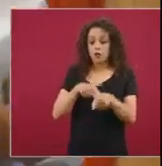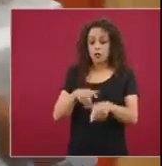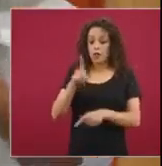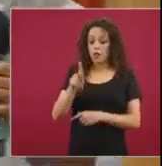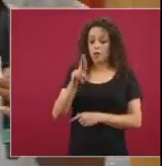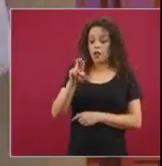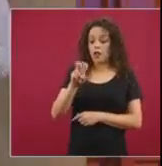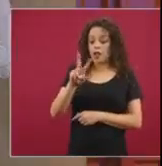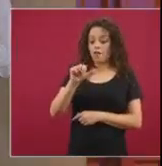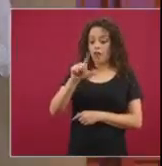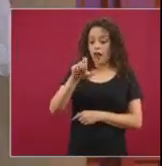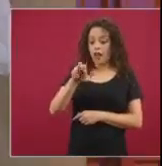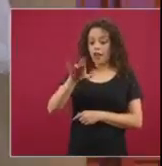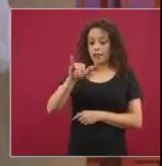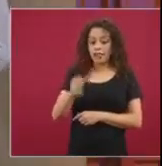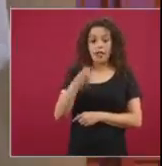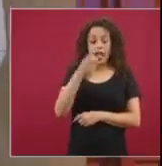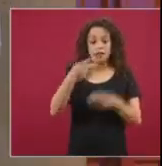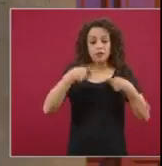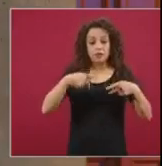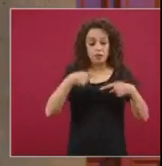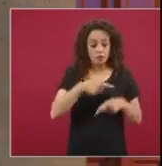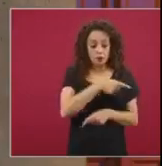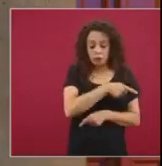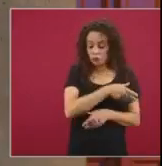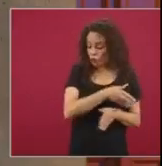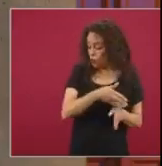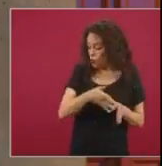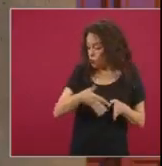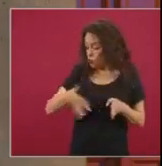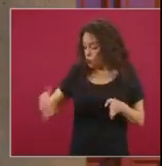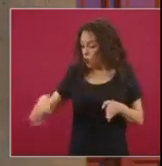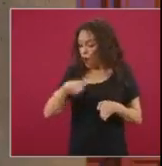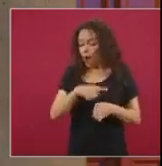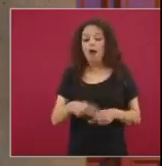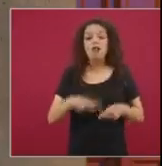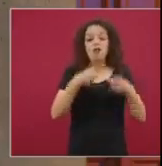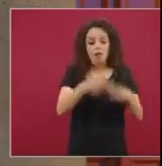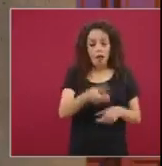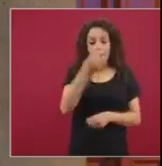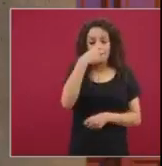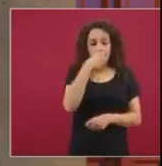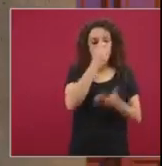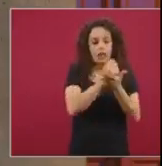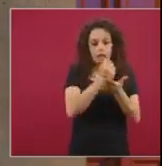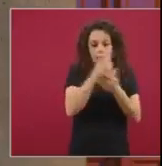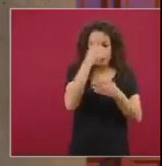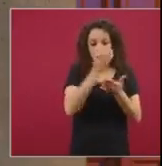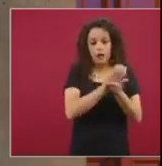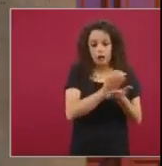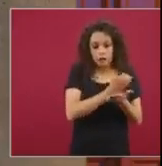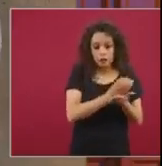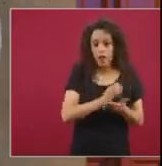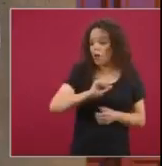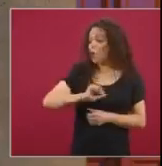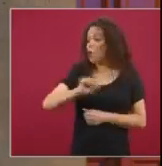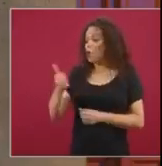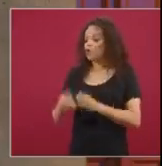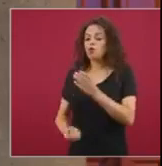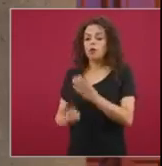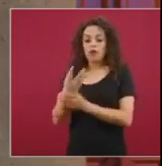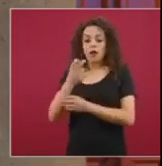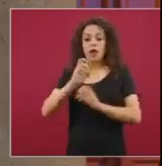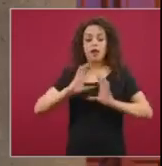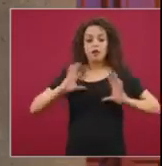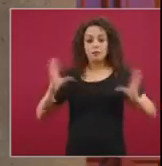arrastrando todos aquellos que traigo en tratamiento más los casos nuevos, es decir, el cúmulo total de personas afectadas por lepra